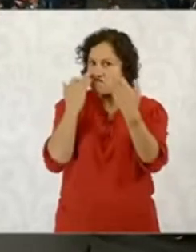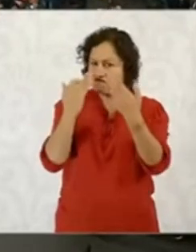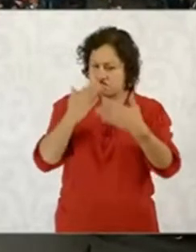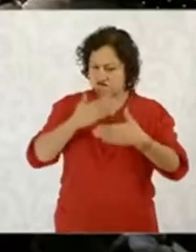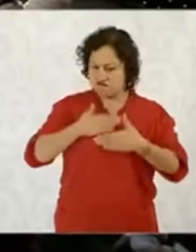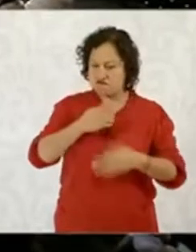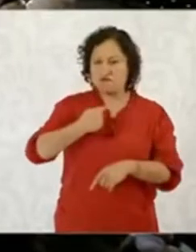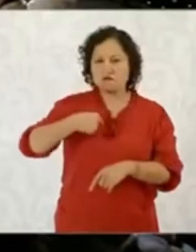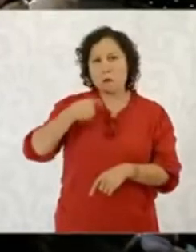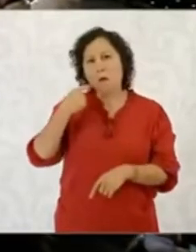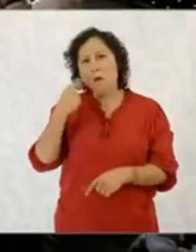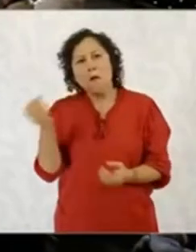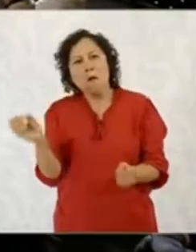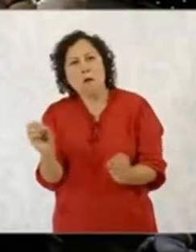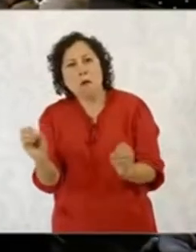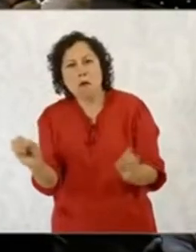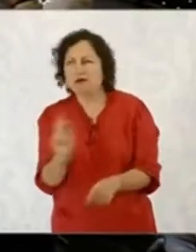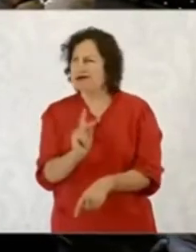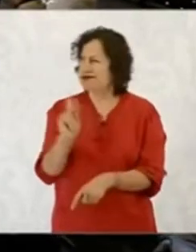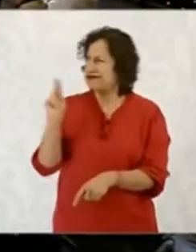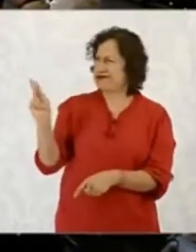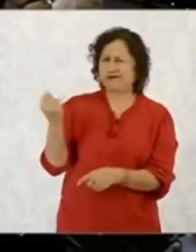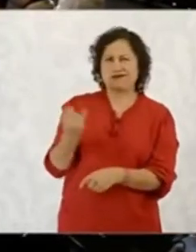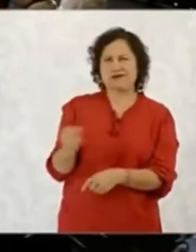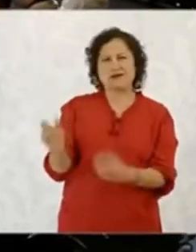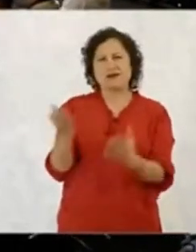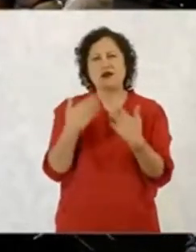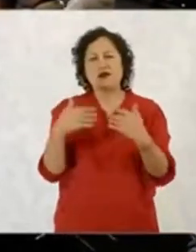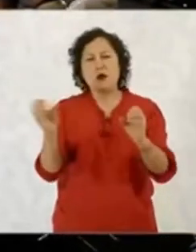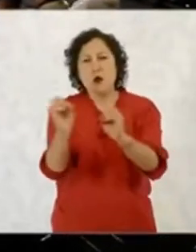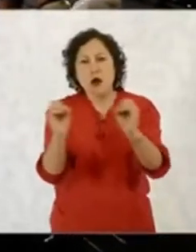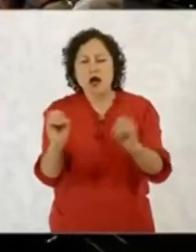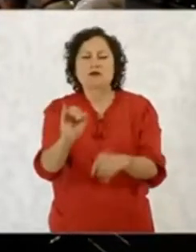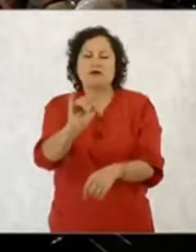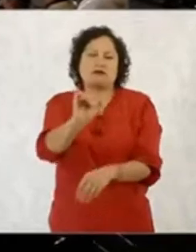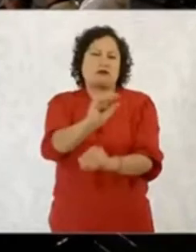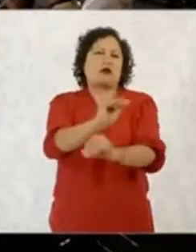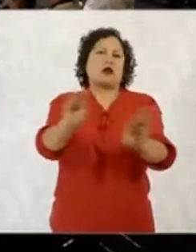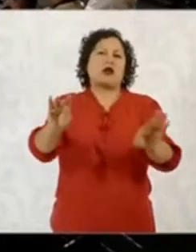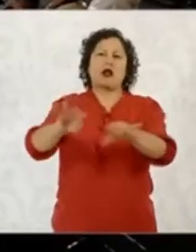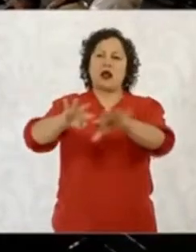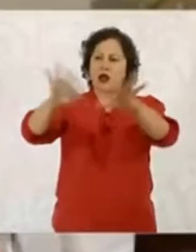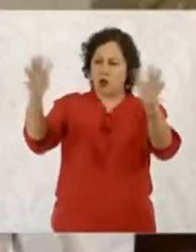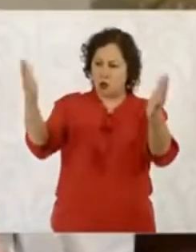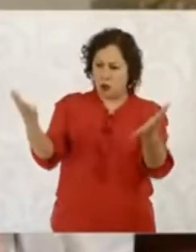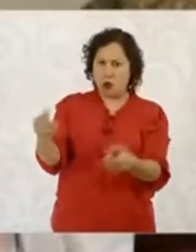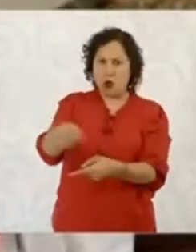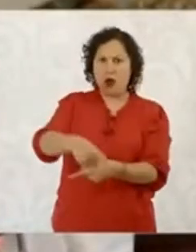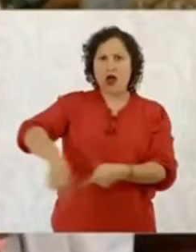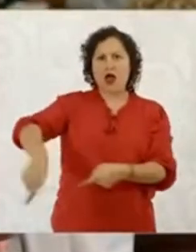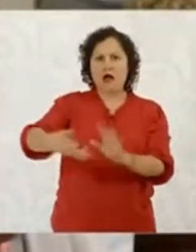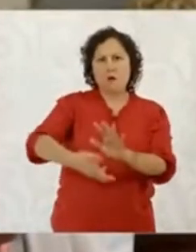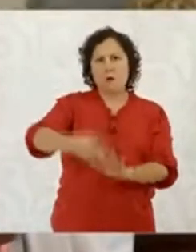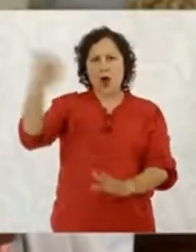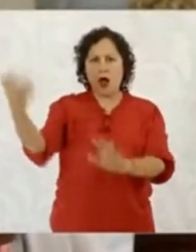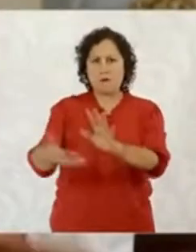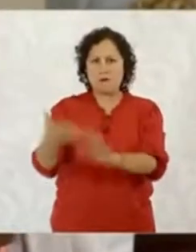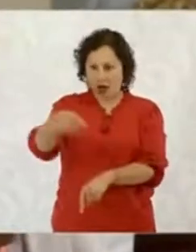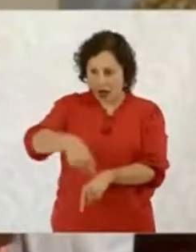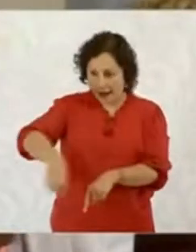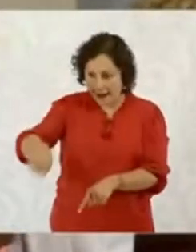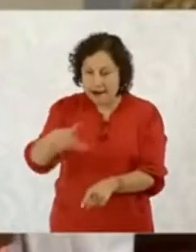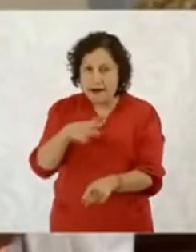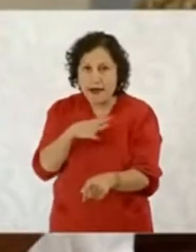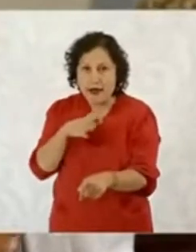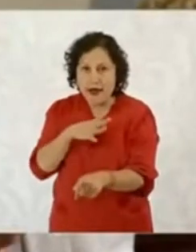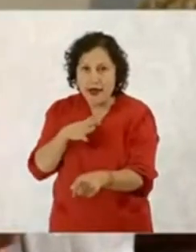ello. Lo que sí había, por supuesto, es este terreno escarbado, la zona donde